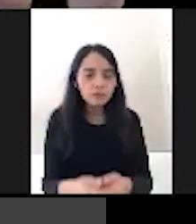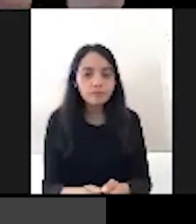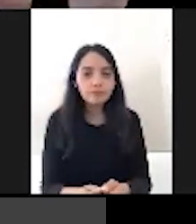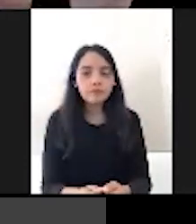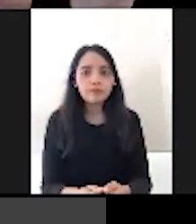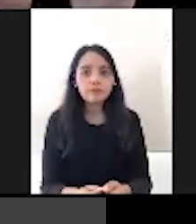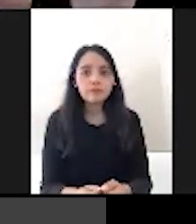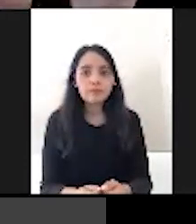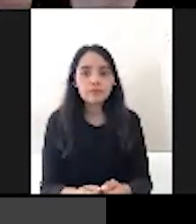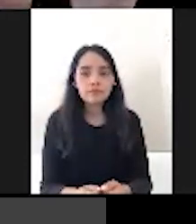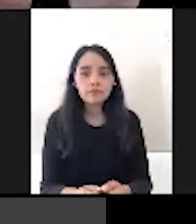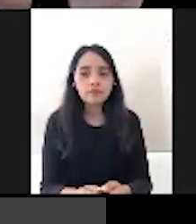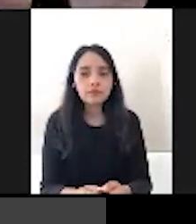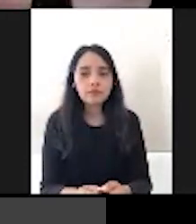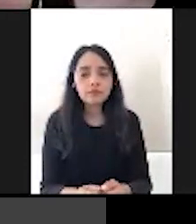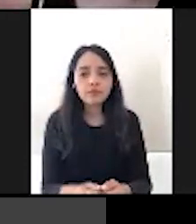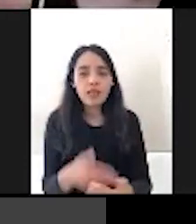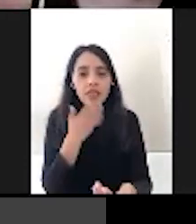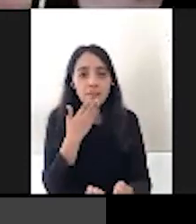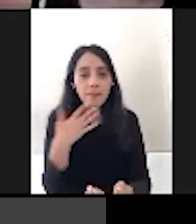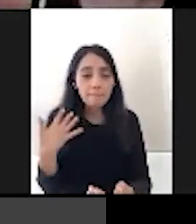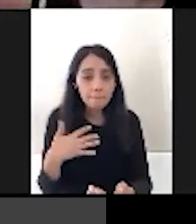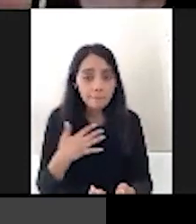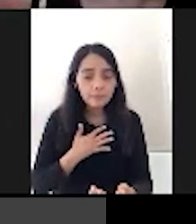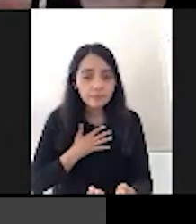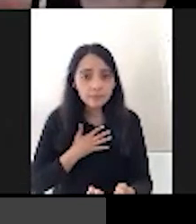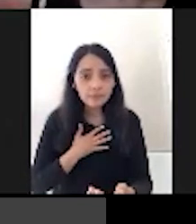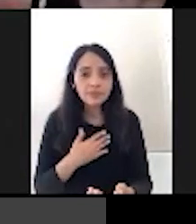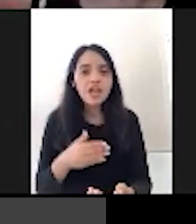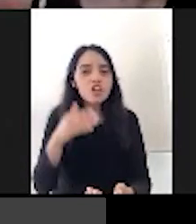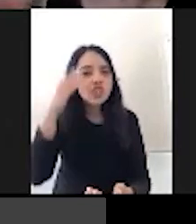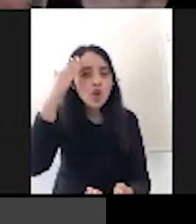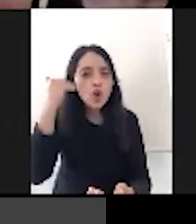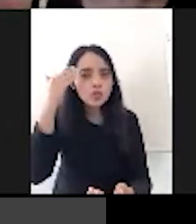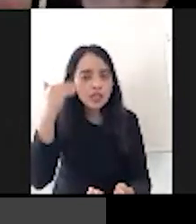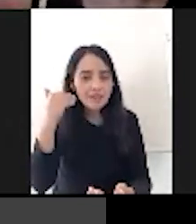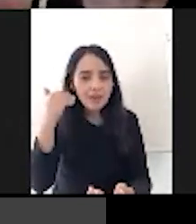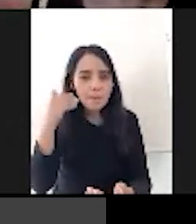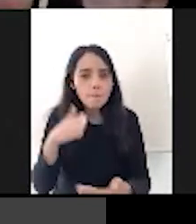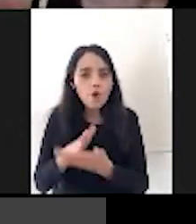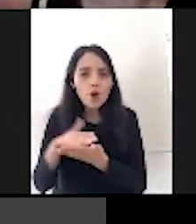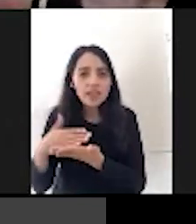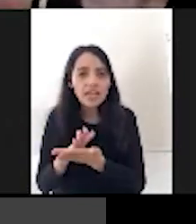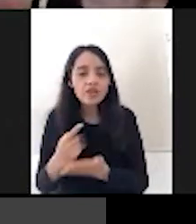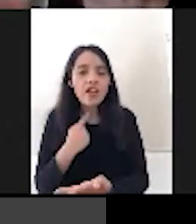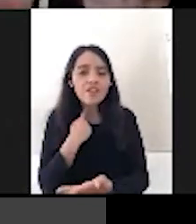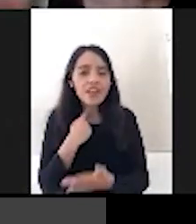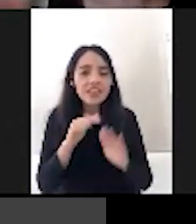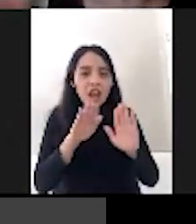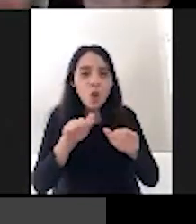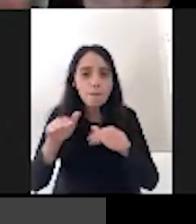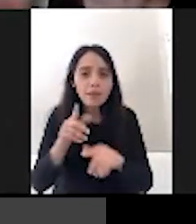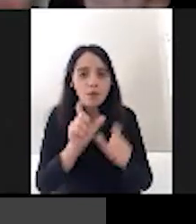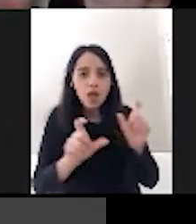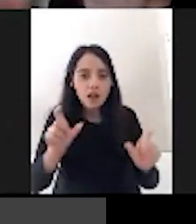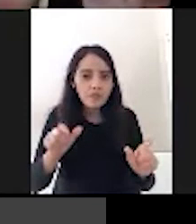No menos importante para mí es que tampoco sabemos si estas estrategias impactan de la misma manera en todas las personas, ni si todas ellas aprenden